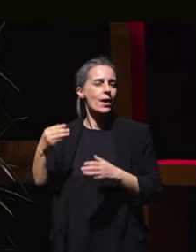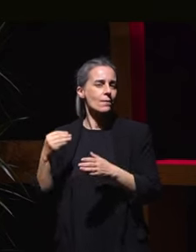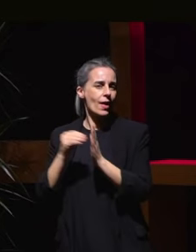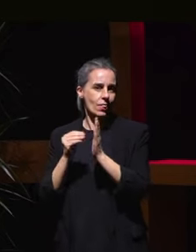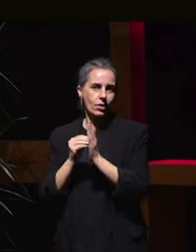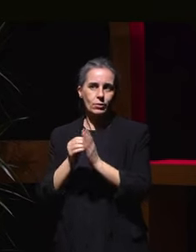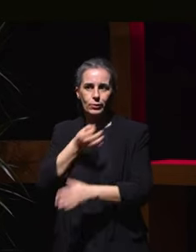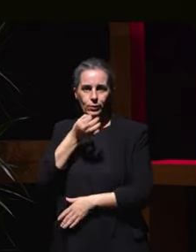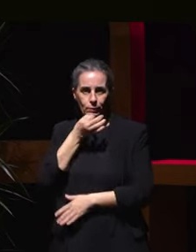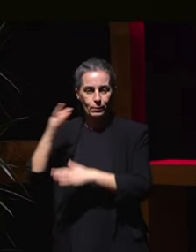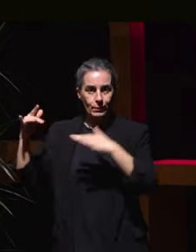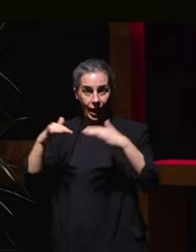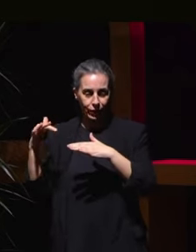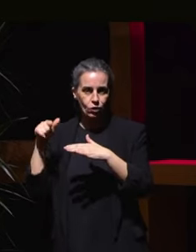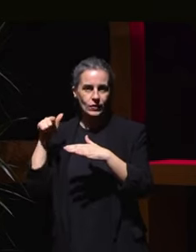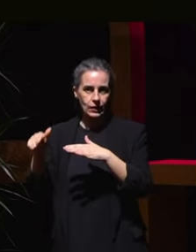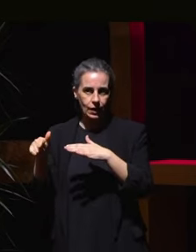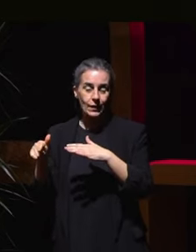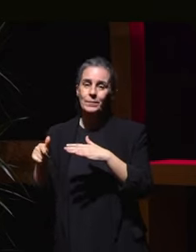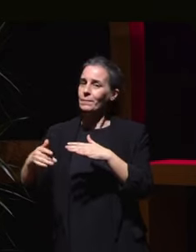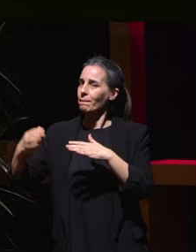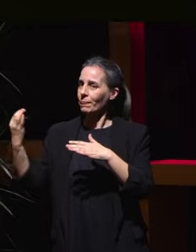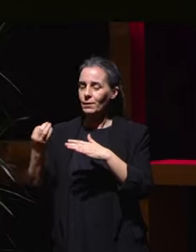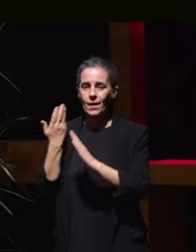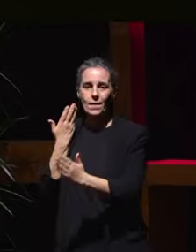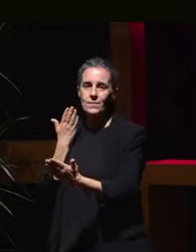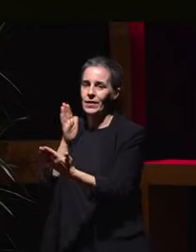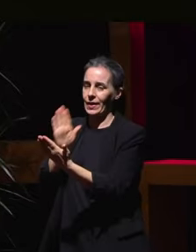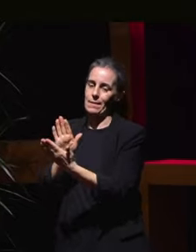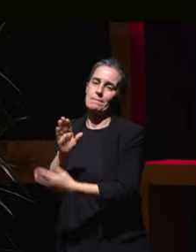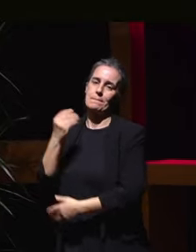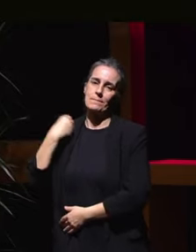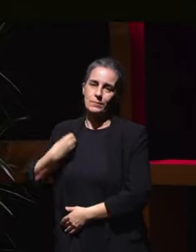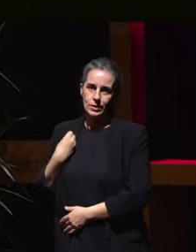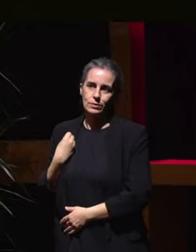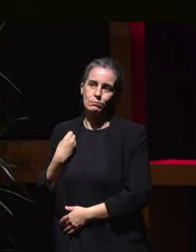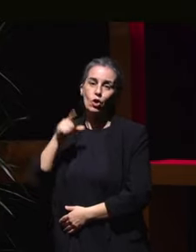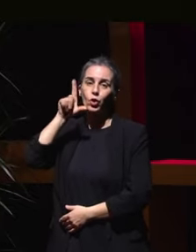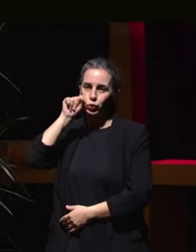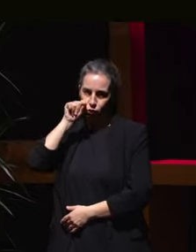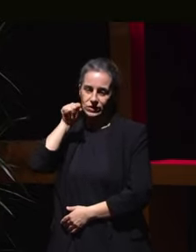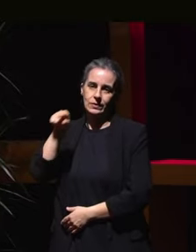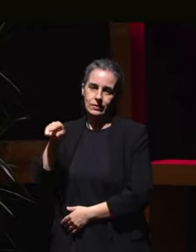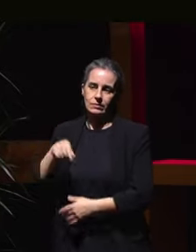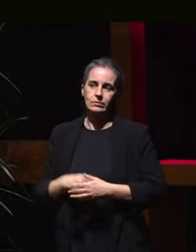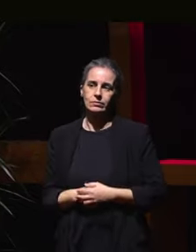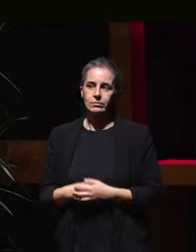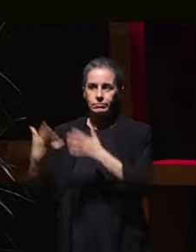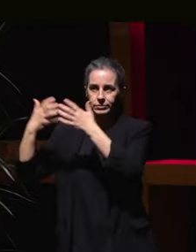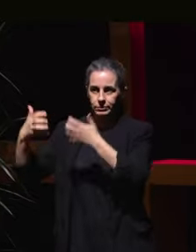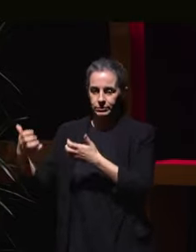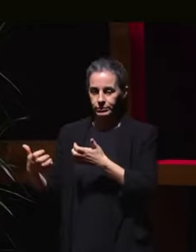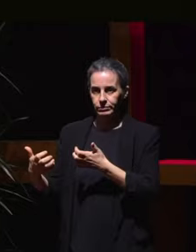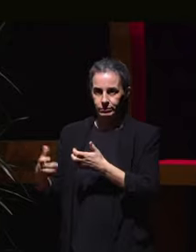partido, pois tivo que afrontarse a este tipo de tweets nas redes sociais. Saquei